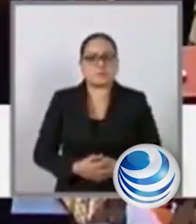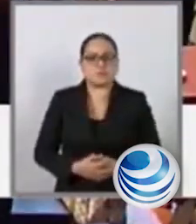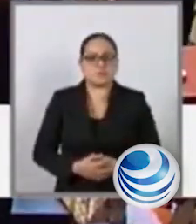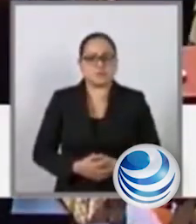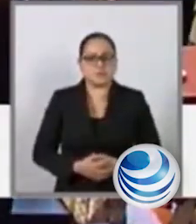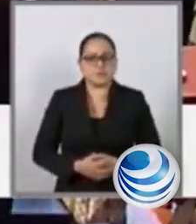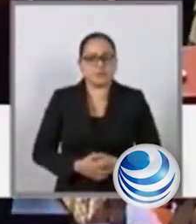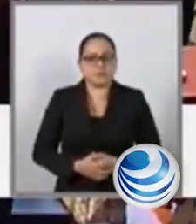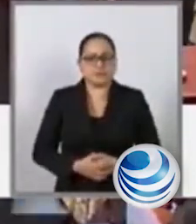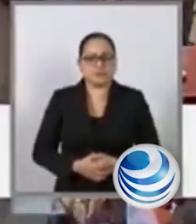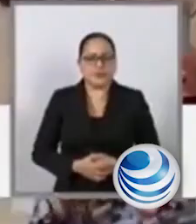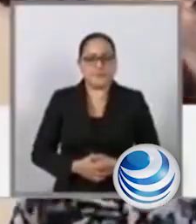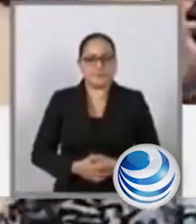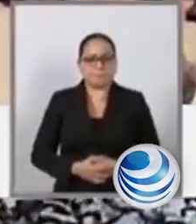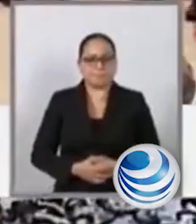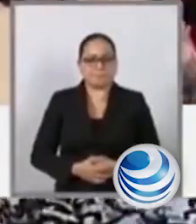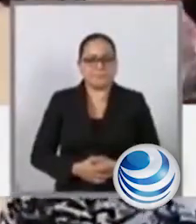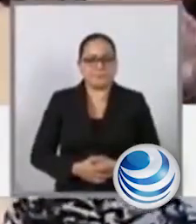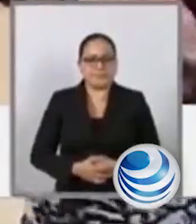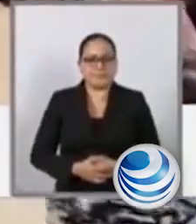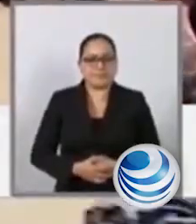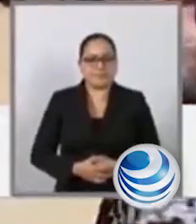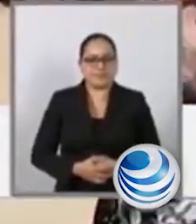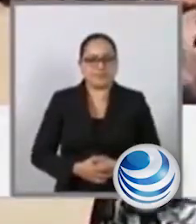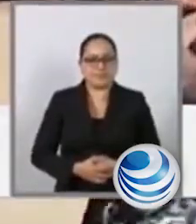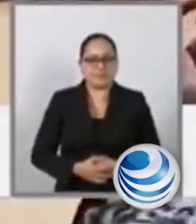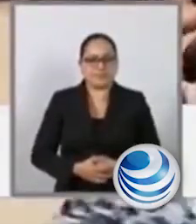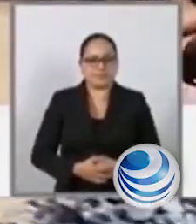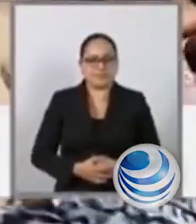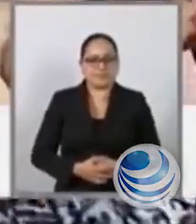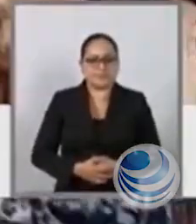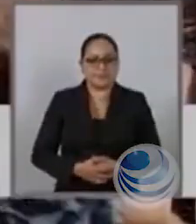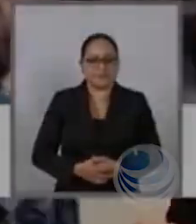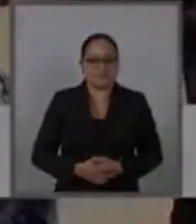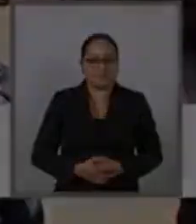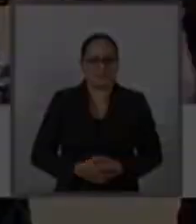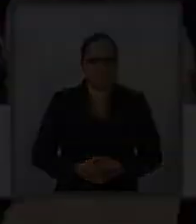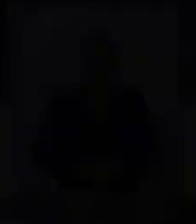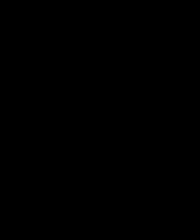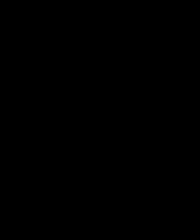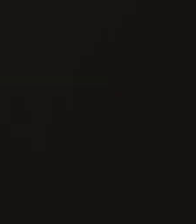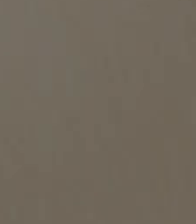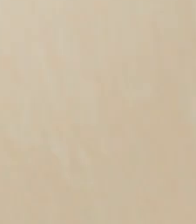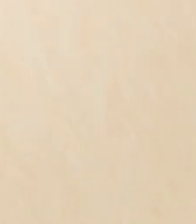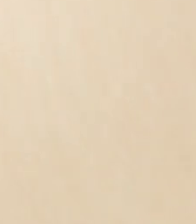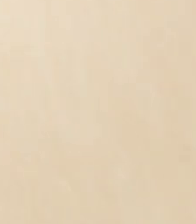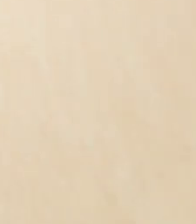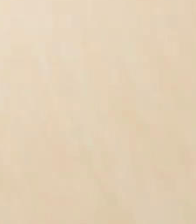profesionalismo y de probidad intelectual. Notimex.